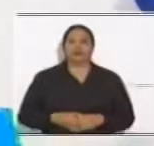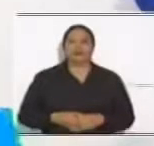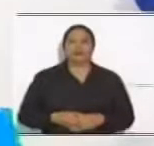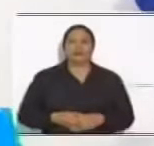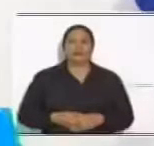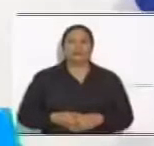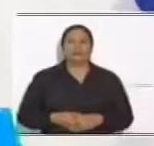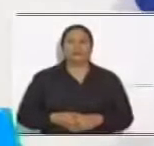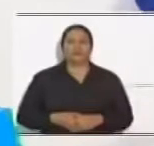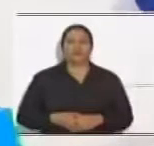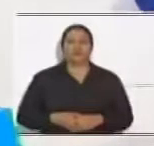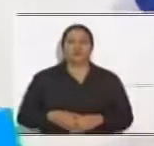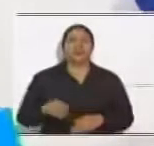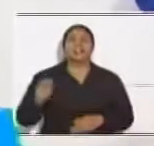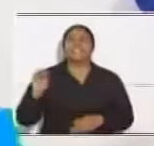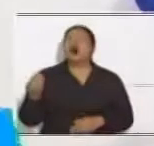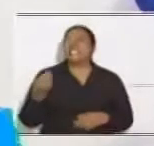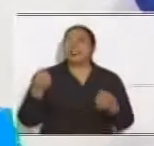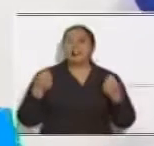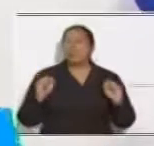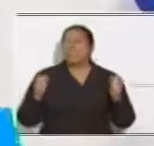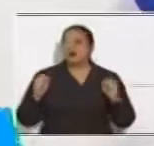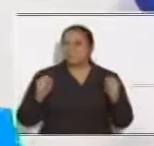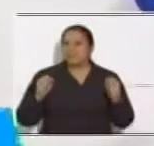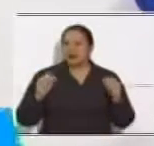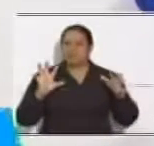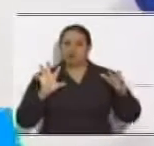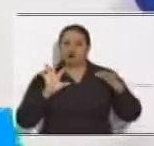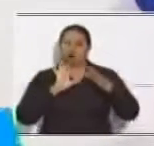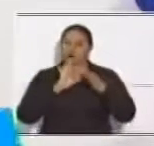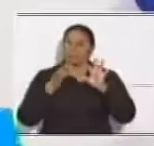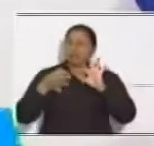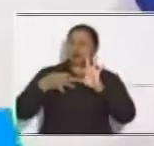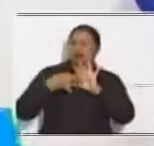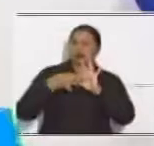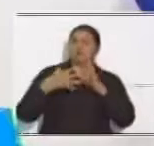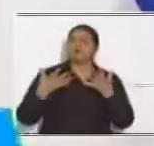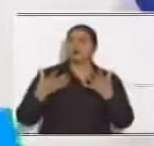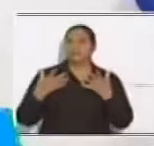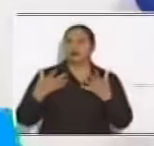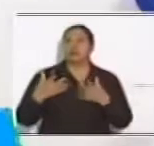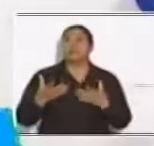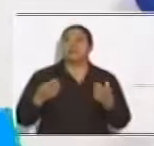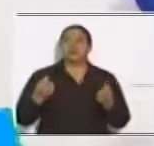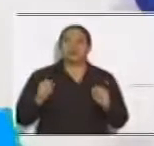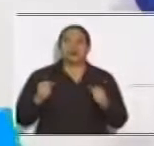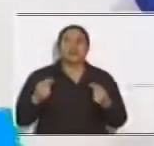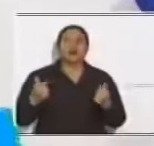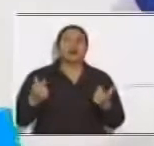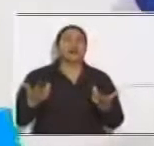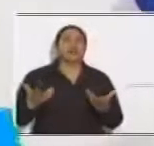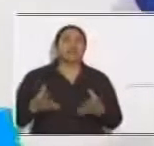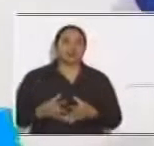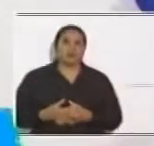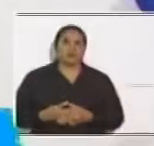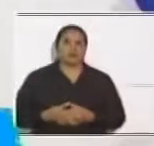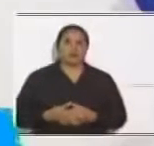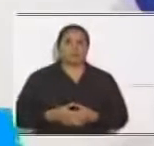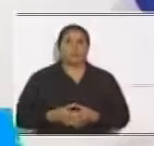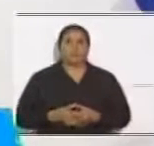¿Qué debo hacer para unir esos puntos que he colocado ahí? ¿Qué debo hacer?